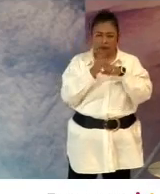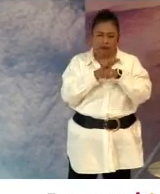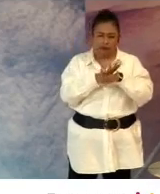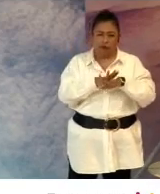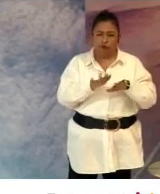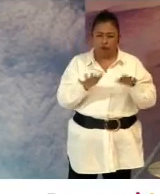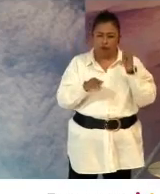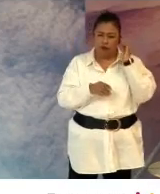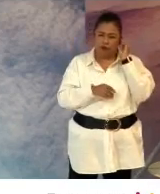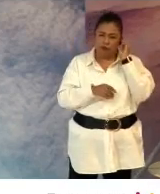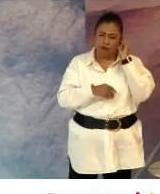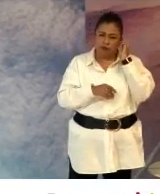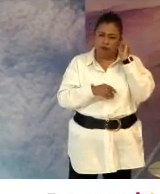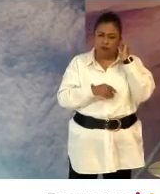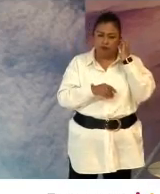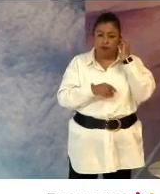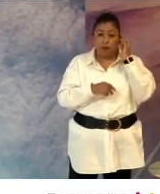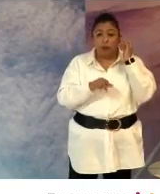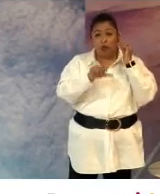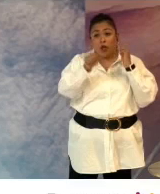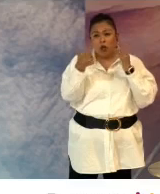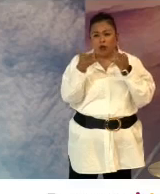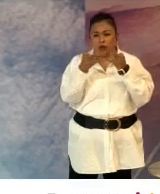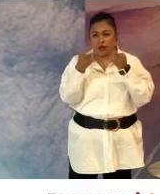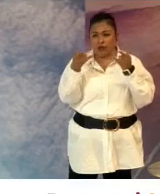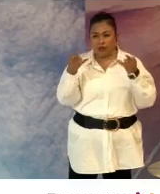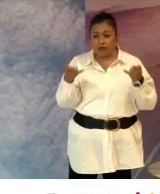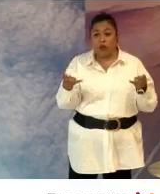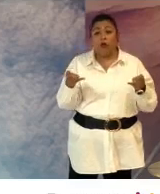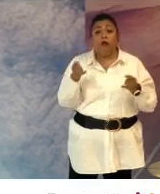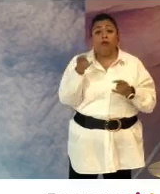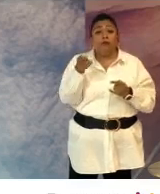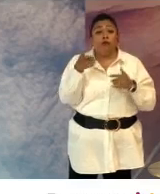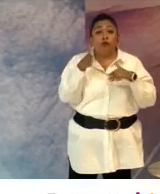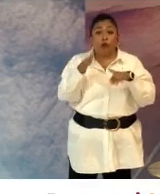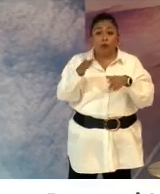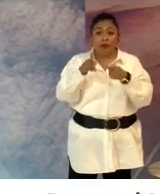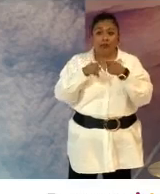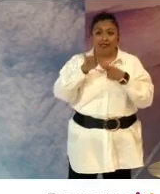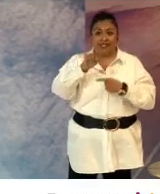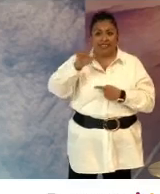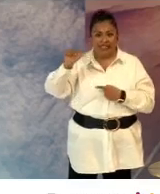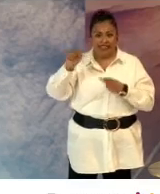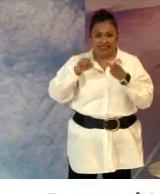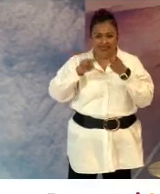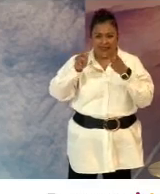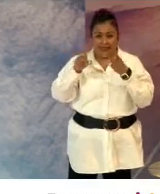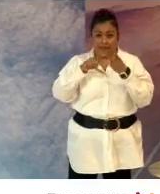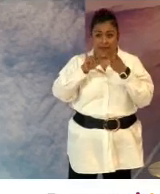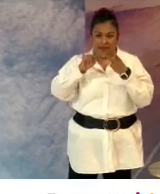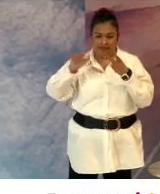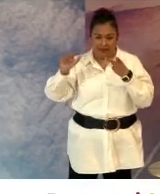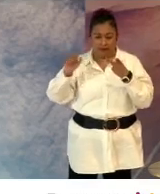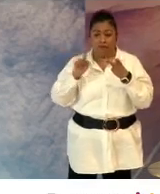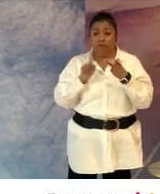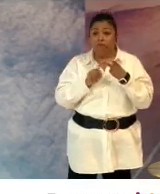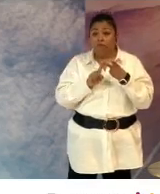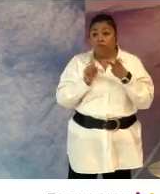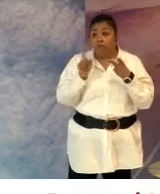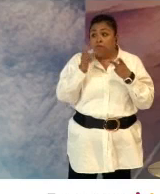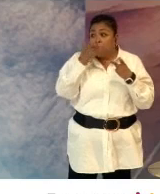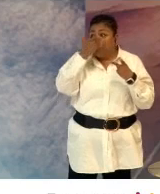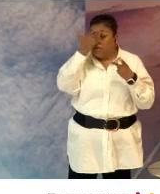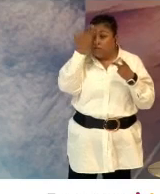esto. Y la otra historia se relaciona con la inteligencia artificial, y no